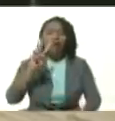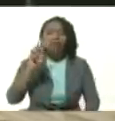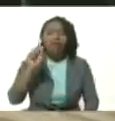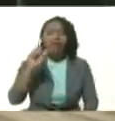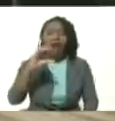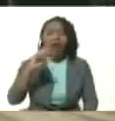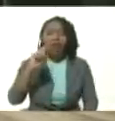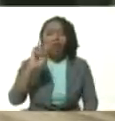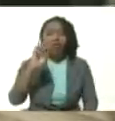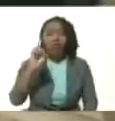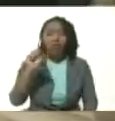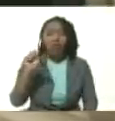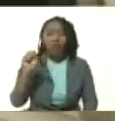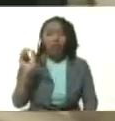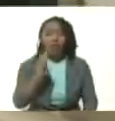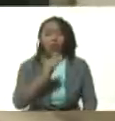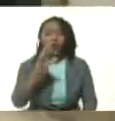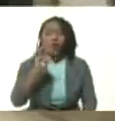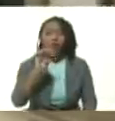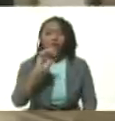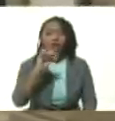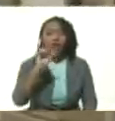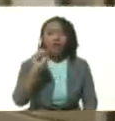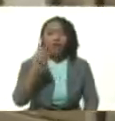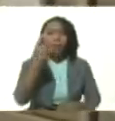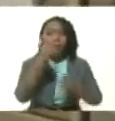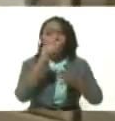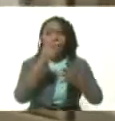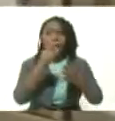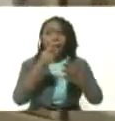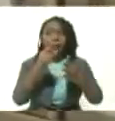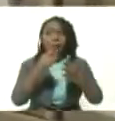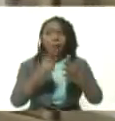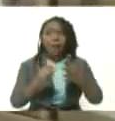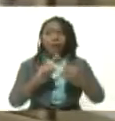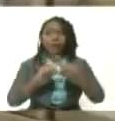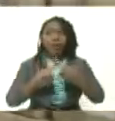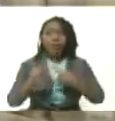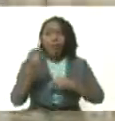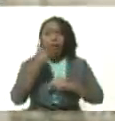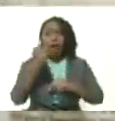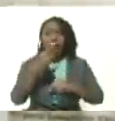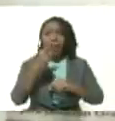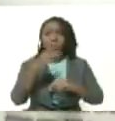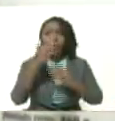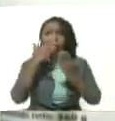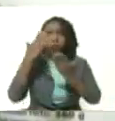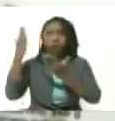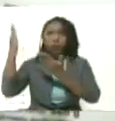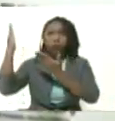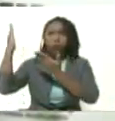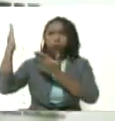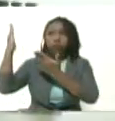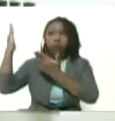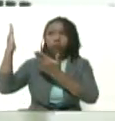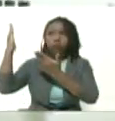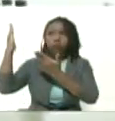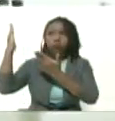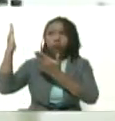tenemos el Alurón, el Folifer, Milax, Colaite. Como decía nuestra viceministra en la introducción que nos